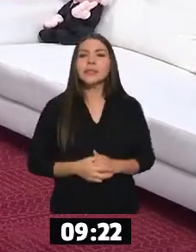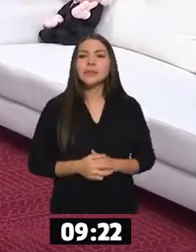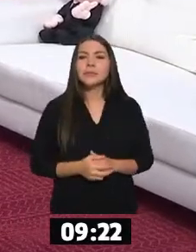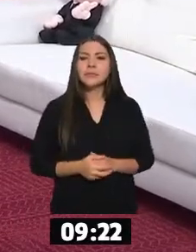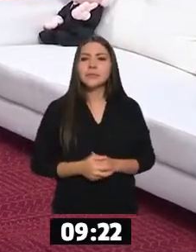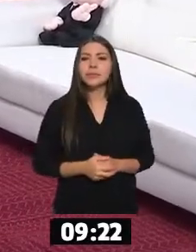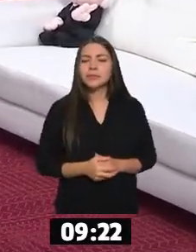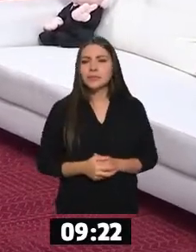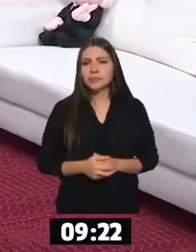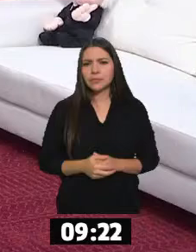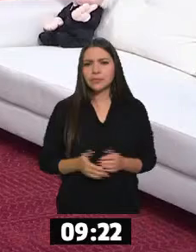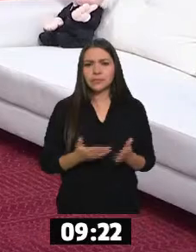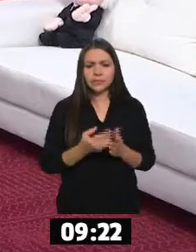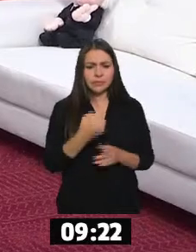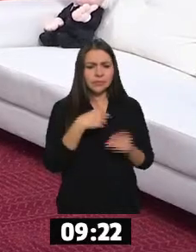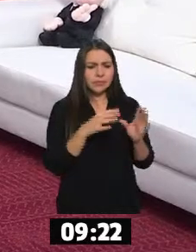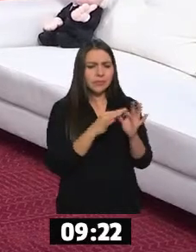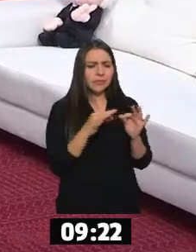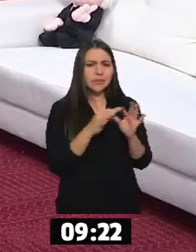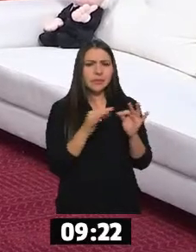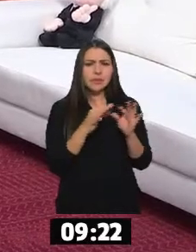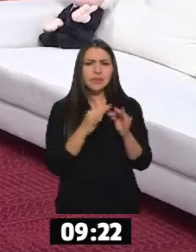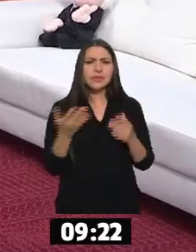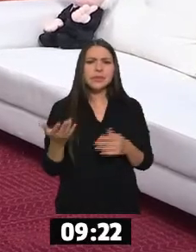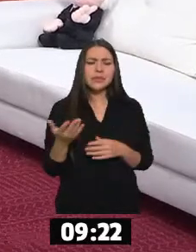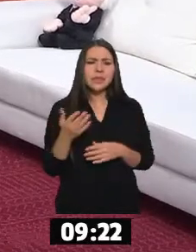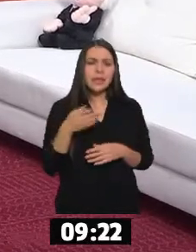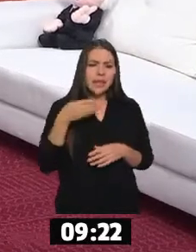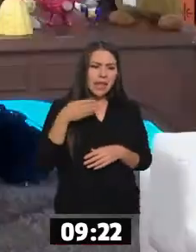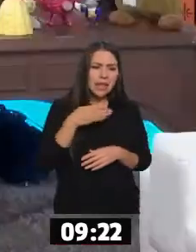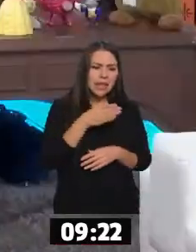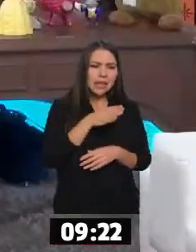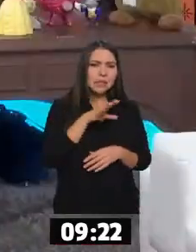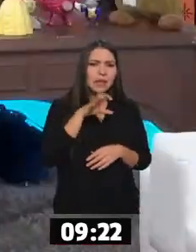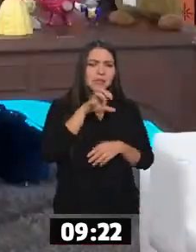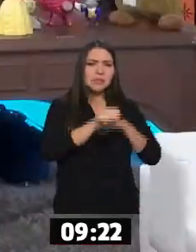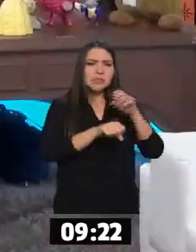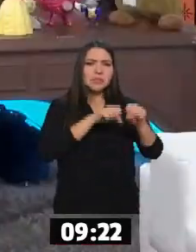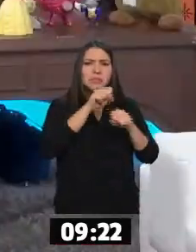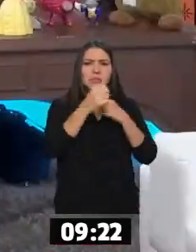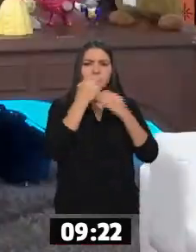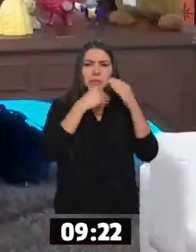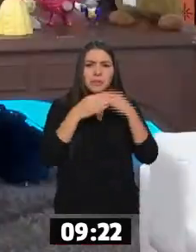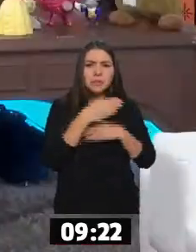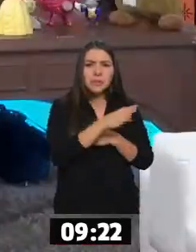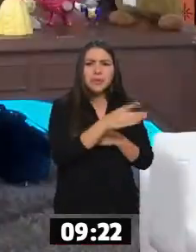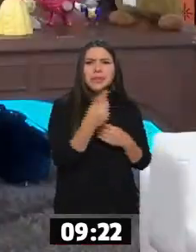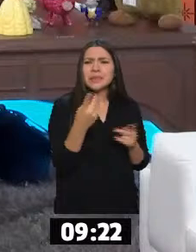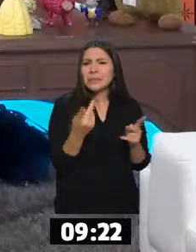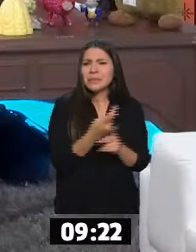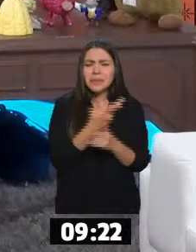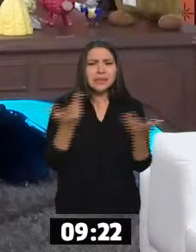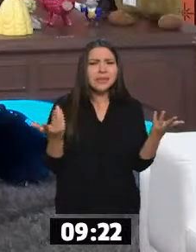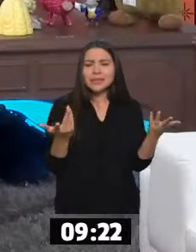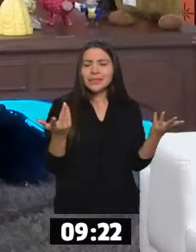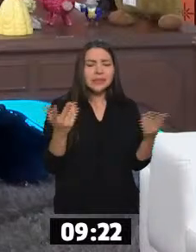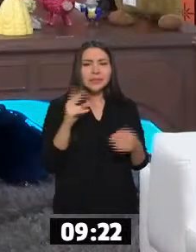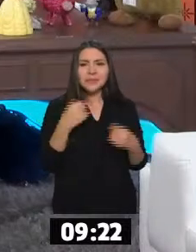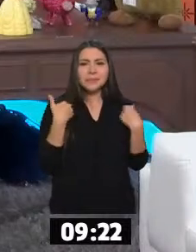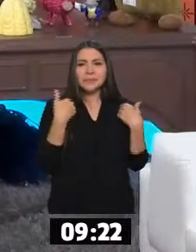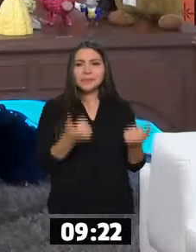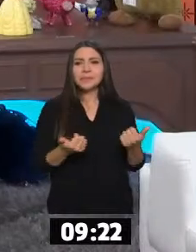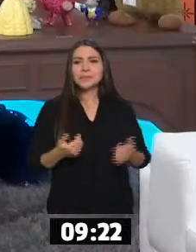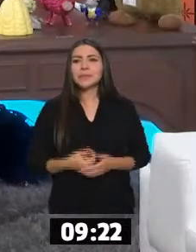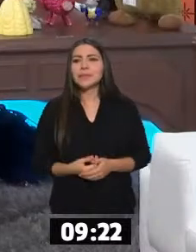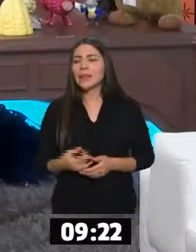las especies invasoras de peces, o sea, A ver, ya no entendí. va a ser Ya. como Sharknado, así que nos van a atacar los... ¿Qué va a pasar? Los